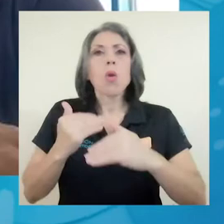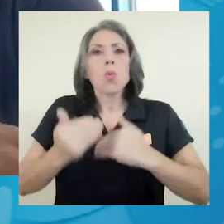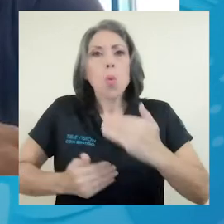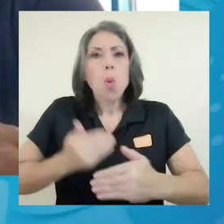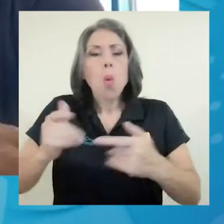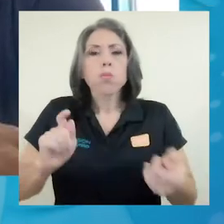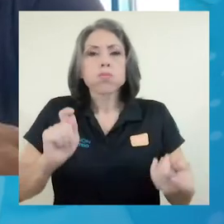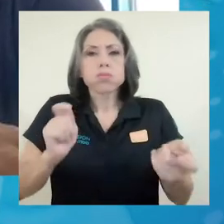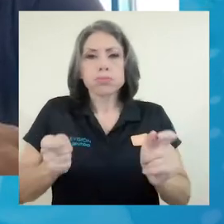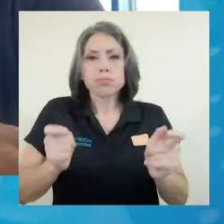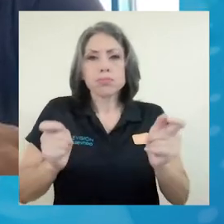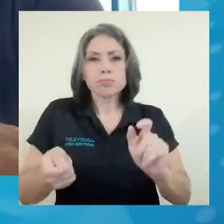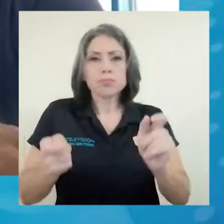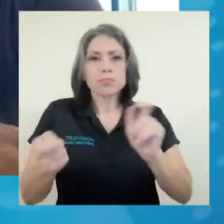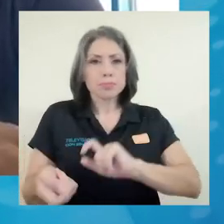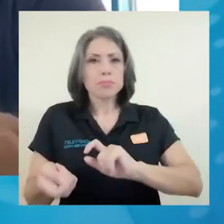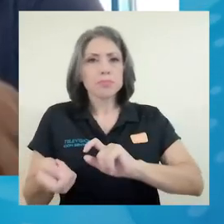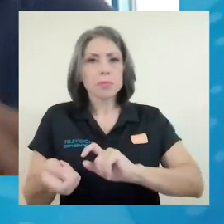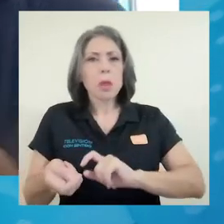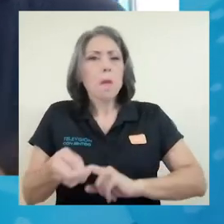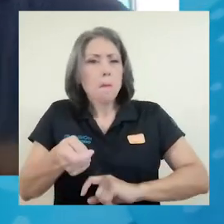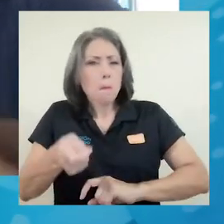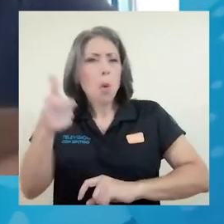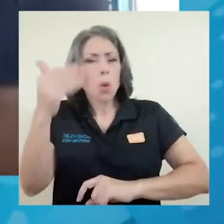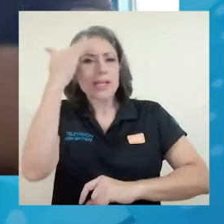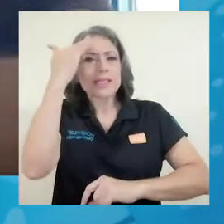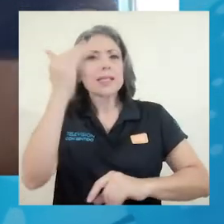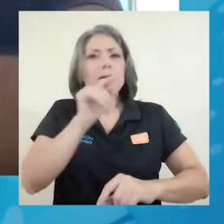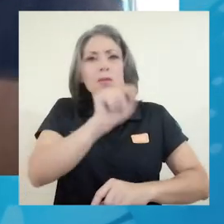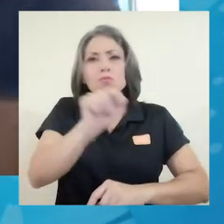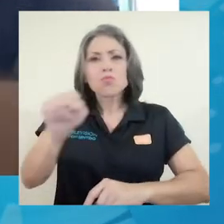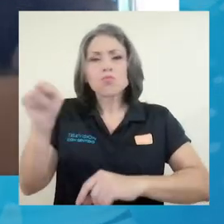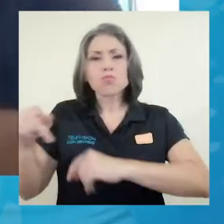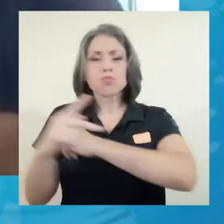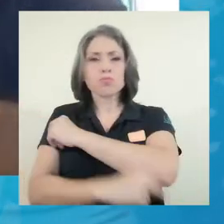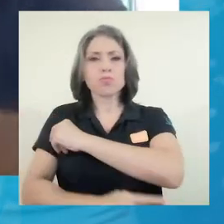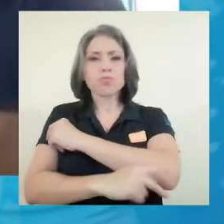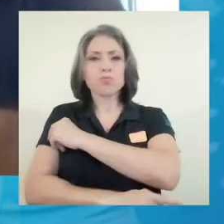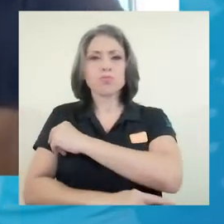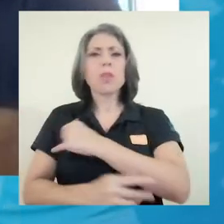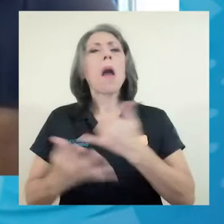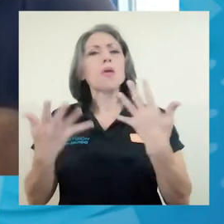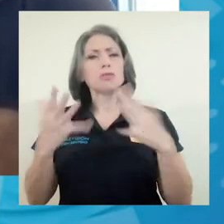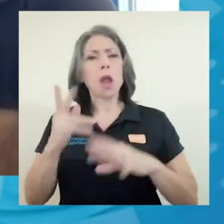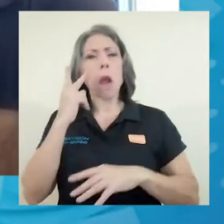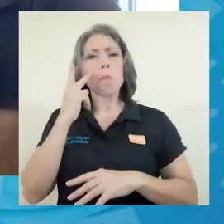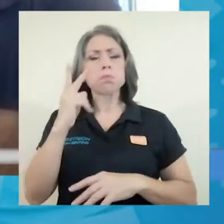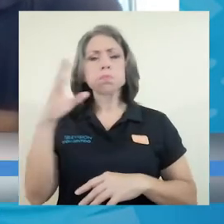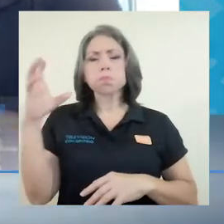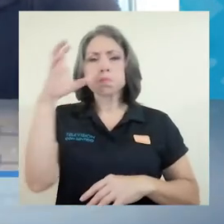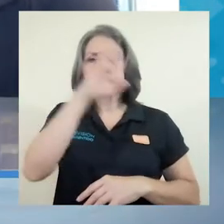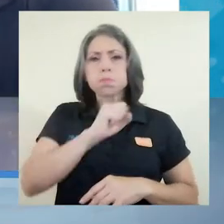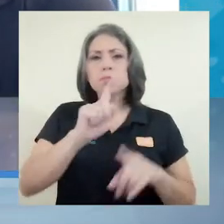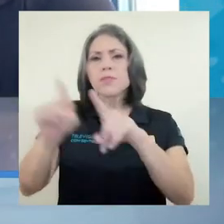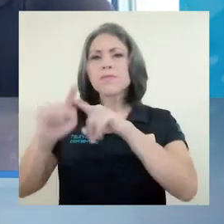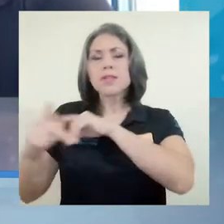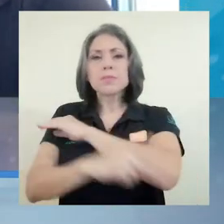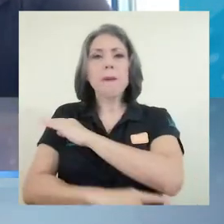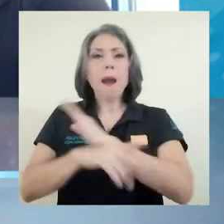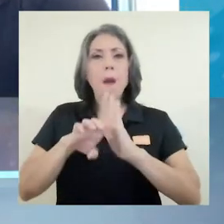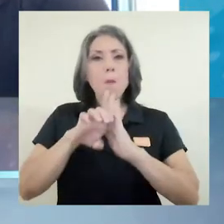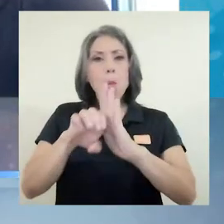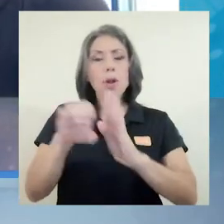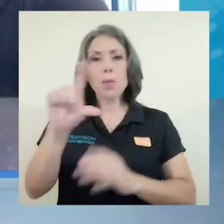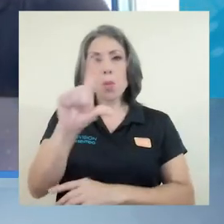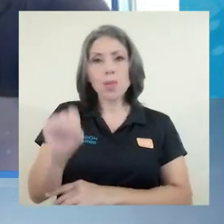país entonces lo que se ha observado verdad en otros países como por ejemplo en italia en españa donde ha sido las